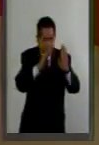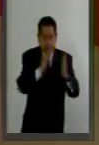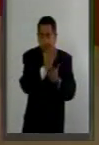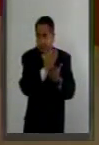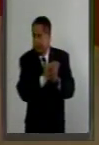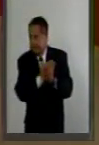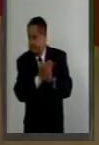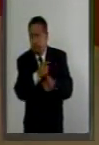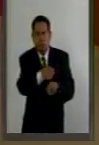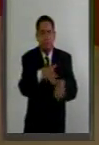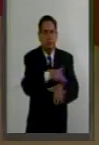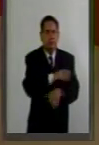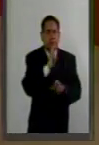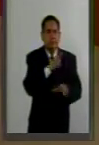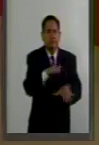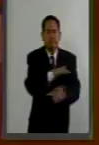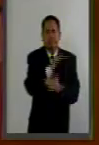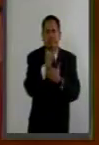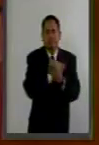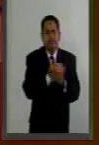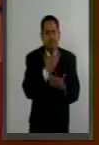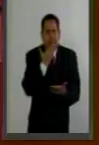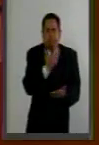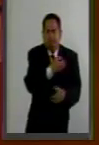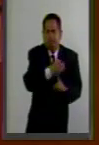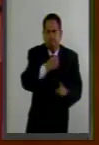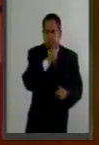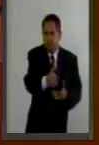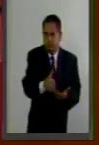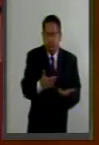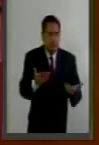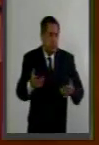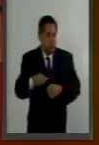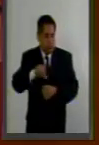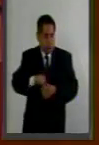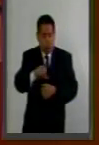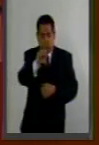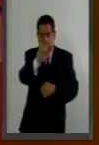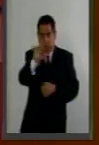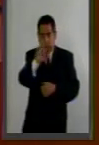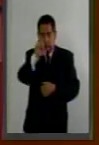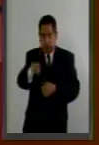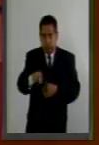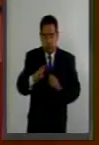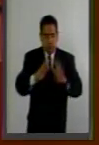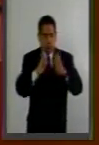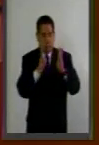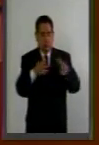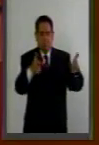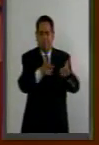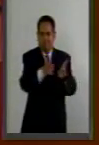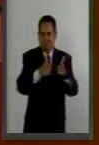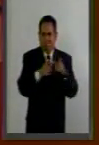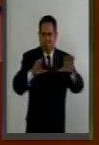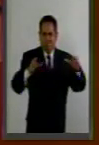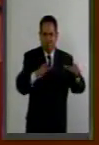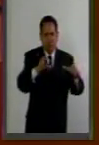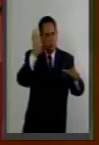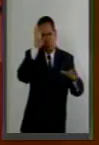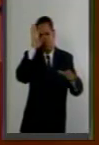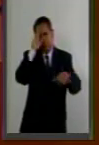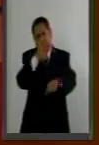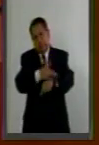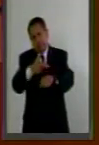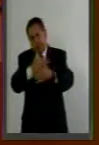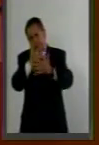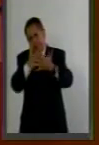resoluciones. Hoy en día, la Suprema Corte de Justicia está integrada por una estructura burocrática enorme. Se